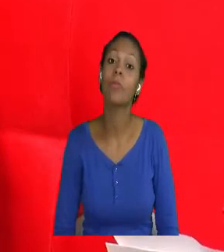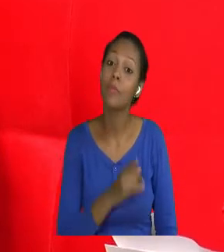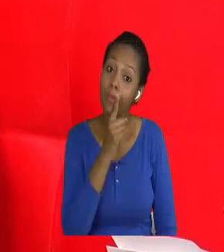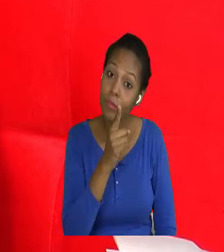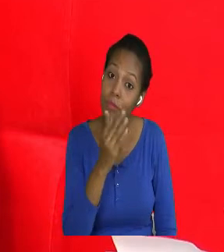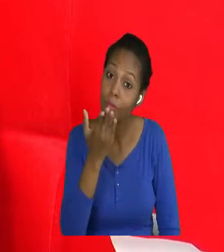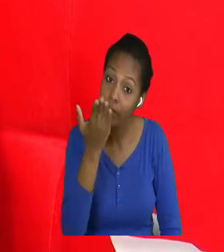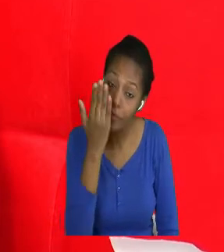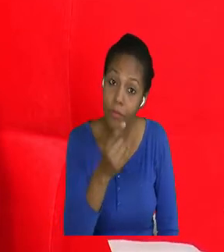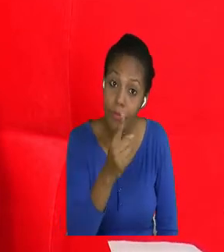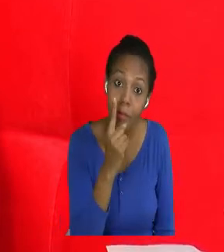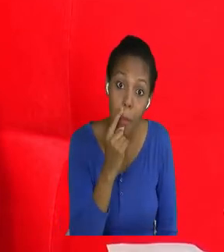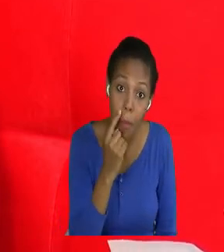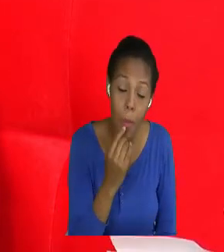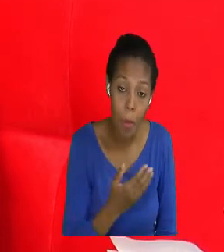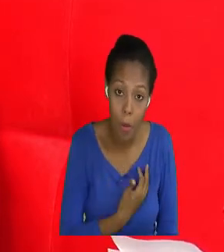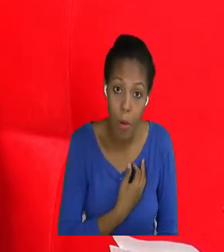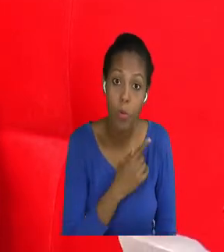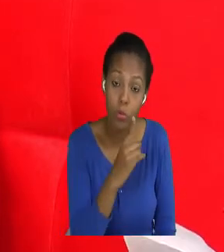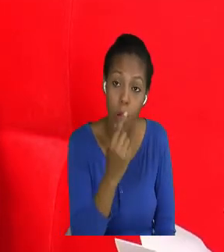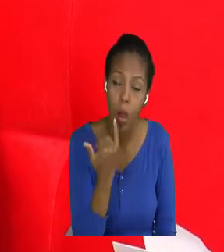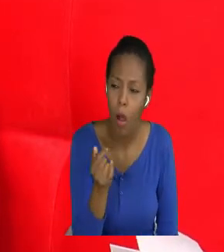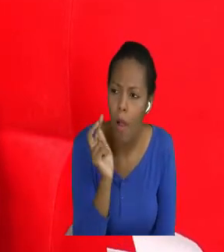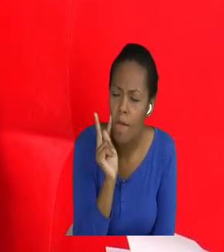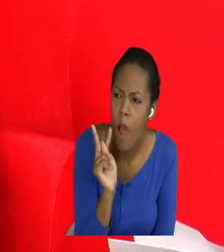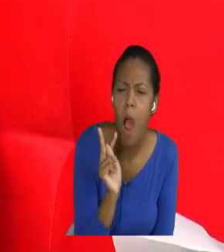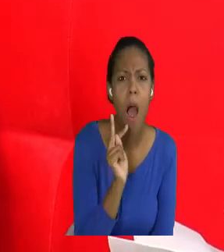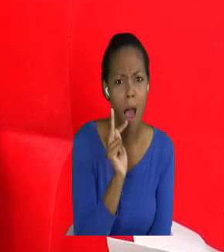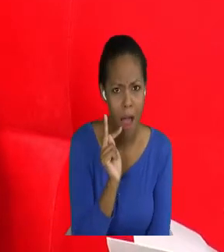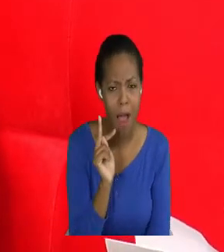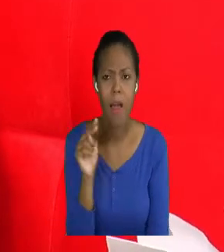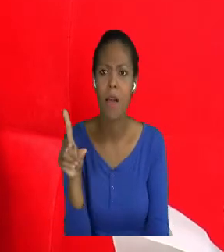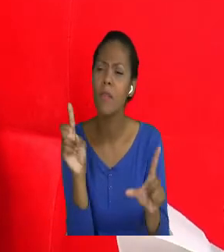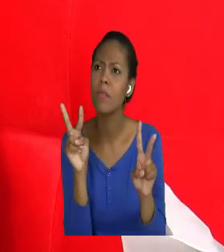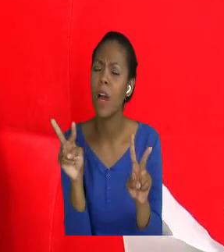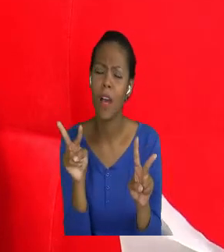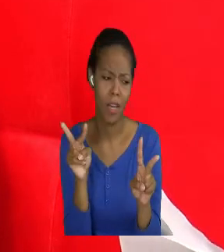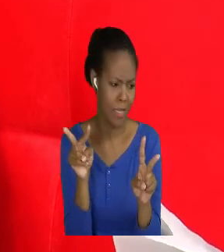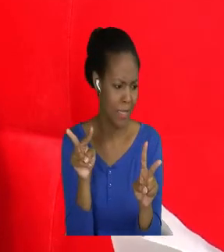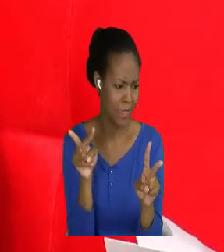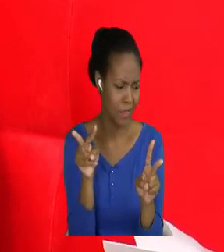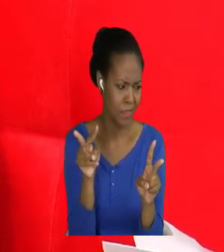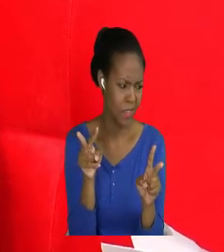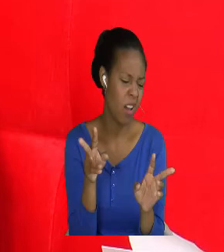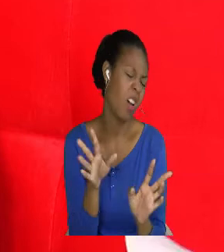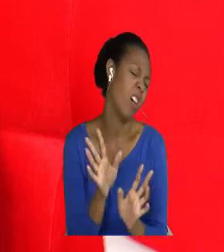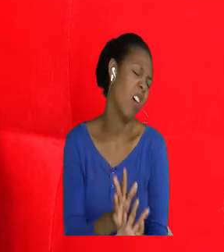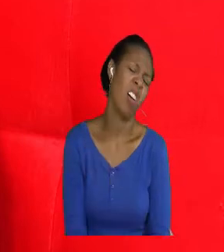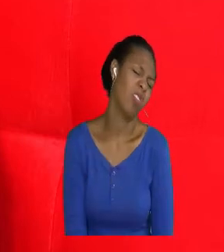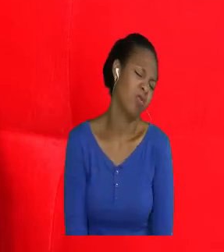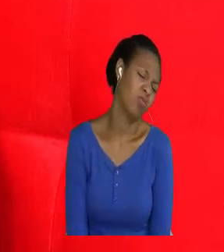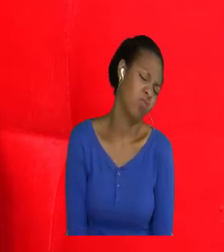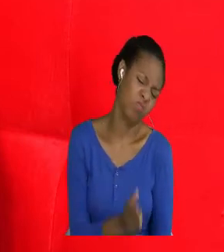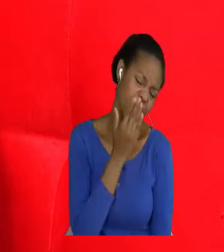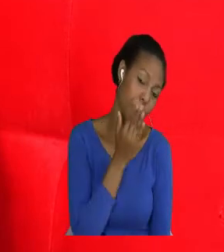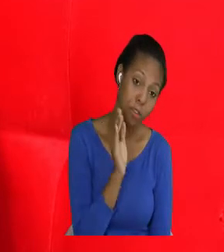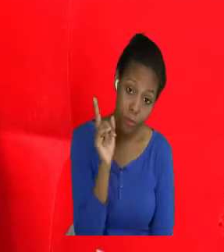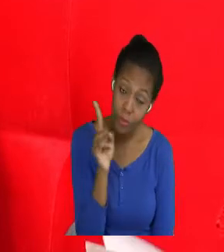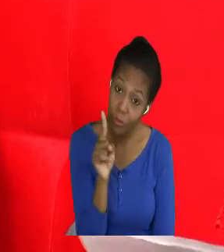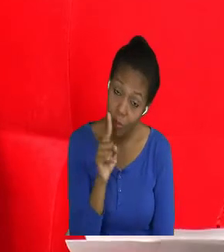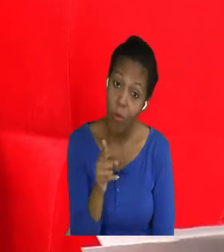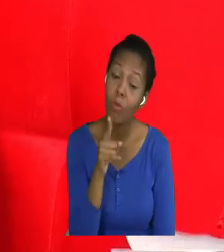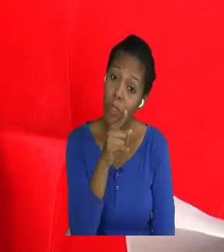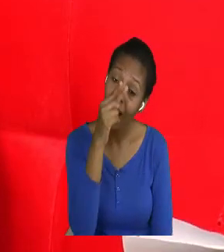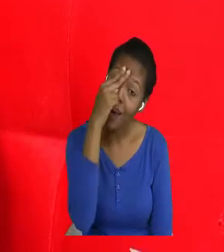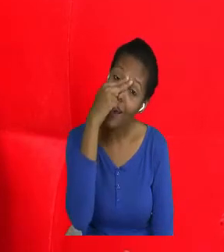padre de familia que nos está sintonizando en este momento, no vaya a dejar pasar esta oportunidad de dejar a su hijo